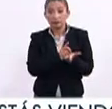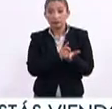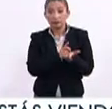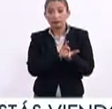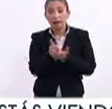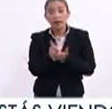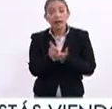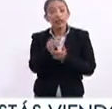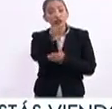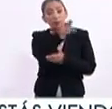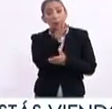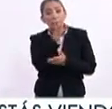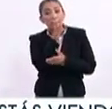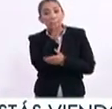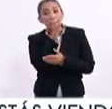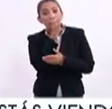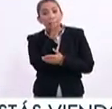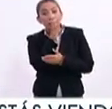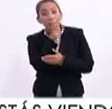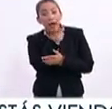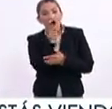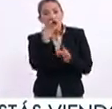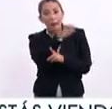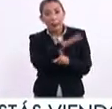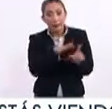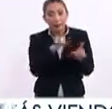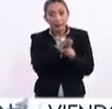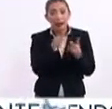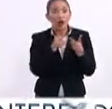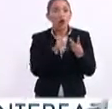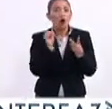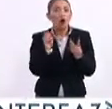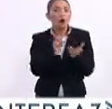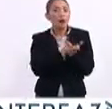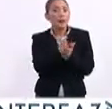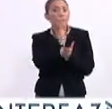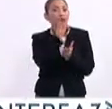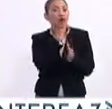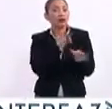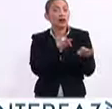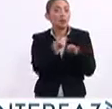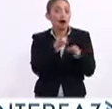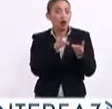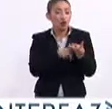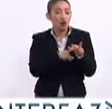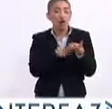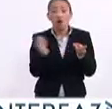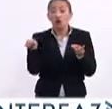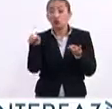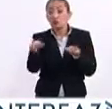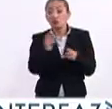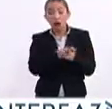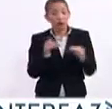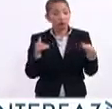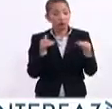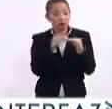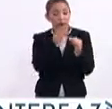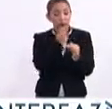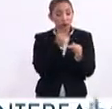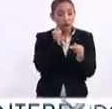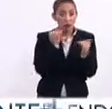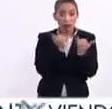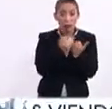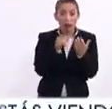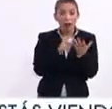a tener un mejor ambiente, el derecho a tener un mejor empleo, a tener mayor equidad de